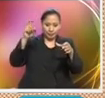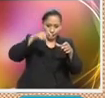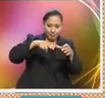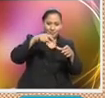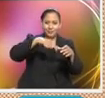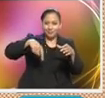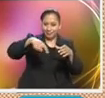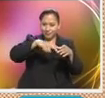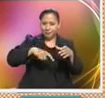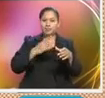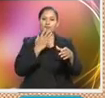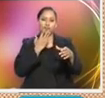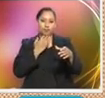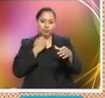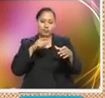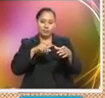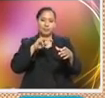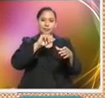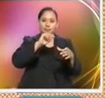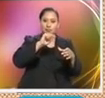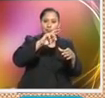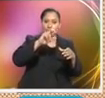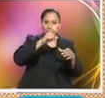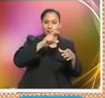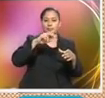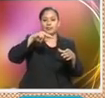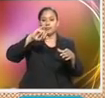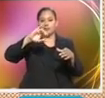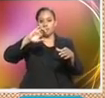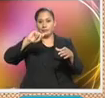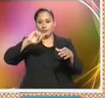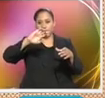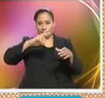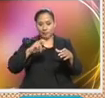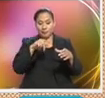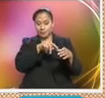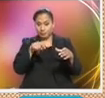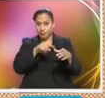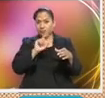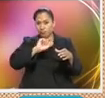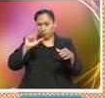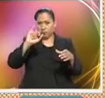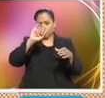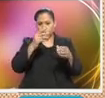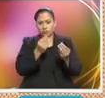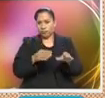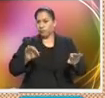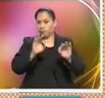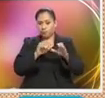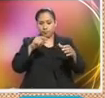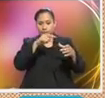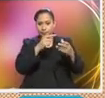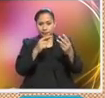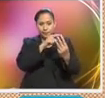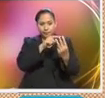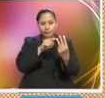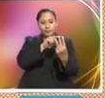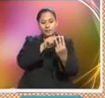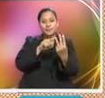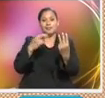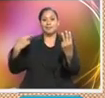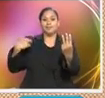era muy de la etapa de Marx y de Nietzsche, por ejemplo, ellos fueron íconos muy importantes que además hasta se les llamó